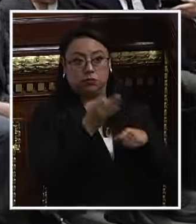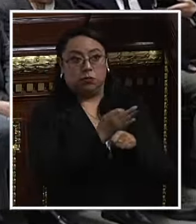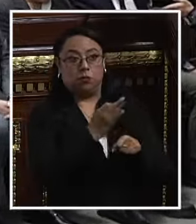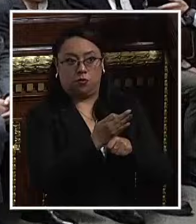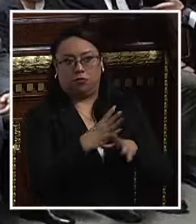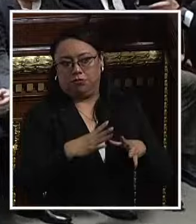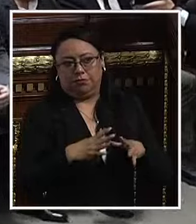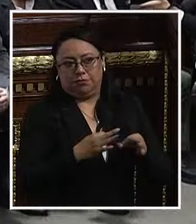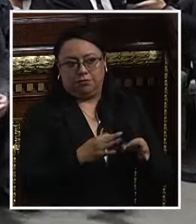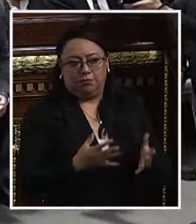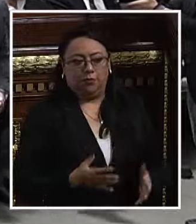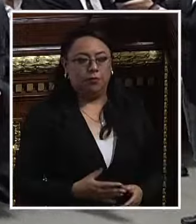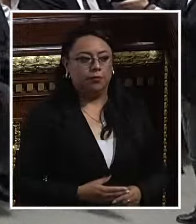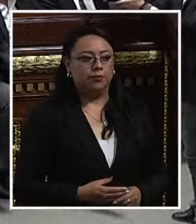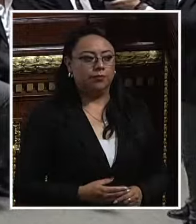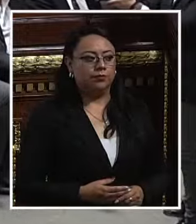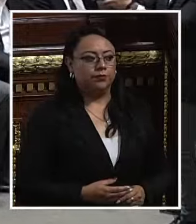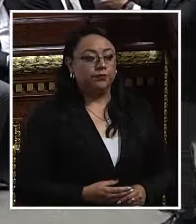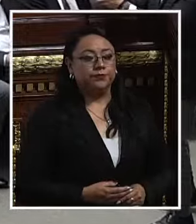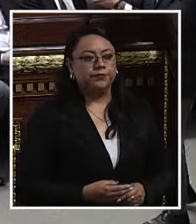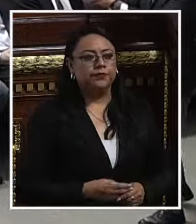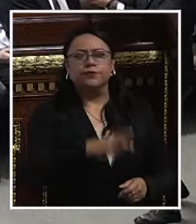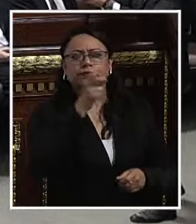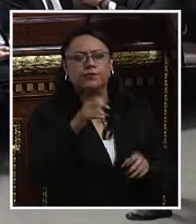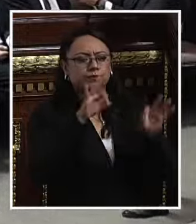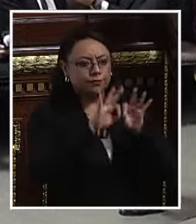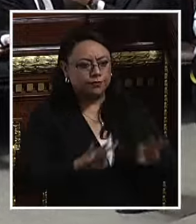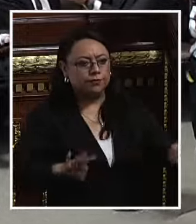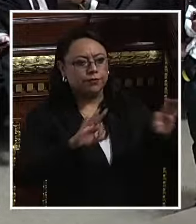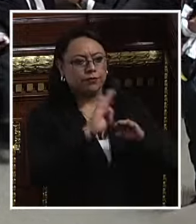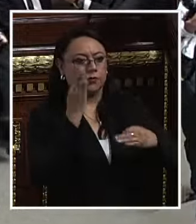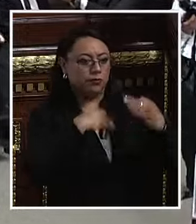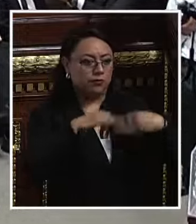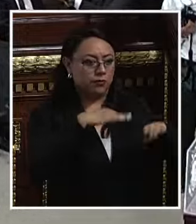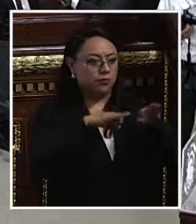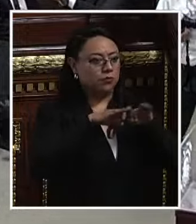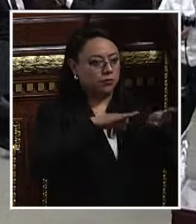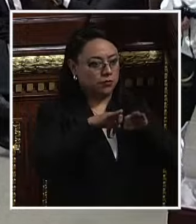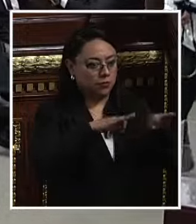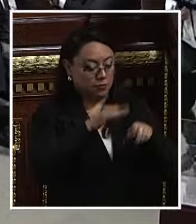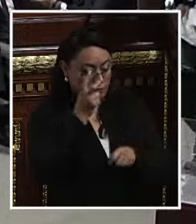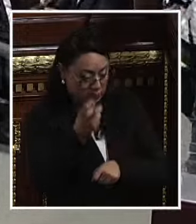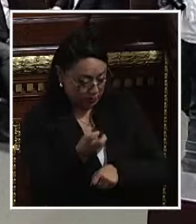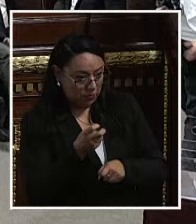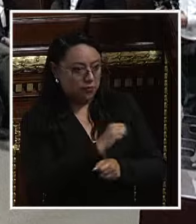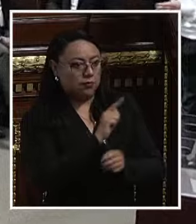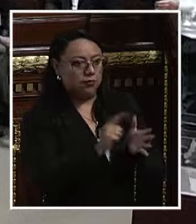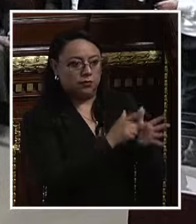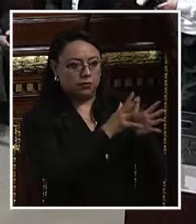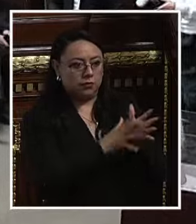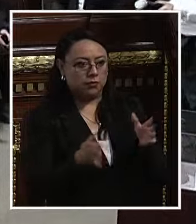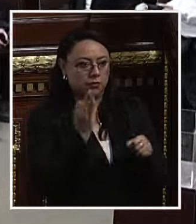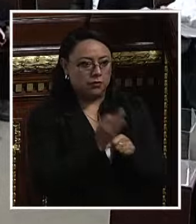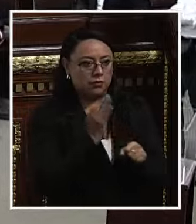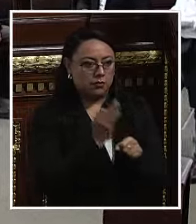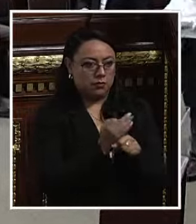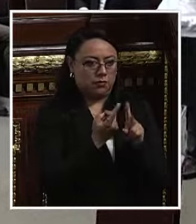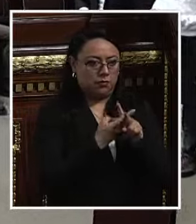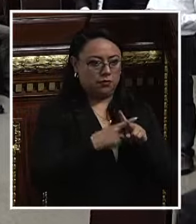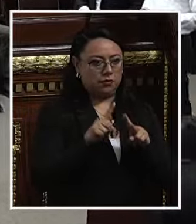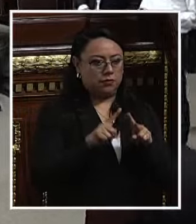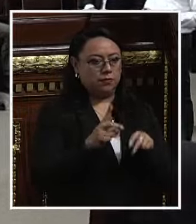tanto, será fundamental que los trabajos de esta legislatura que inicia tengan una conducción